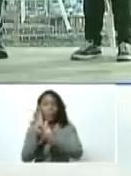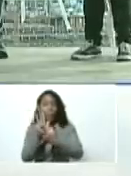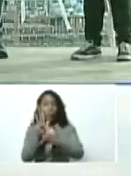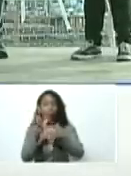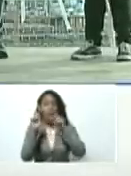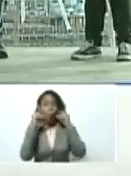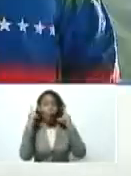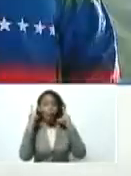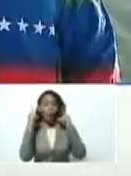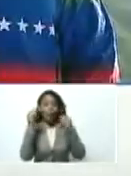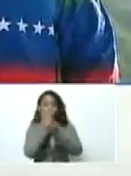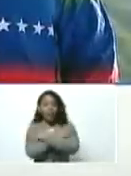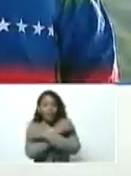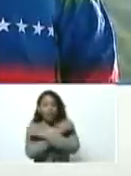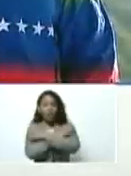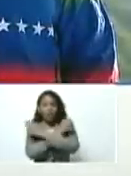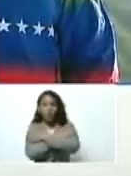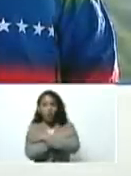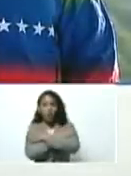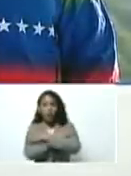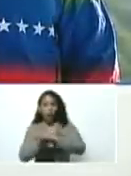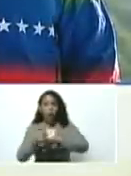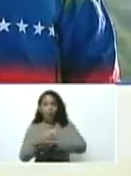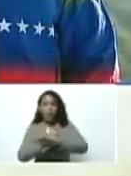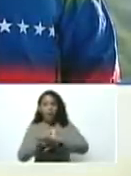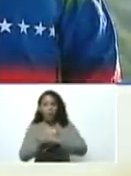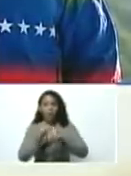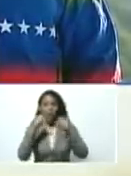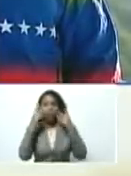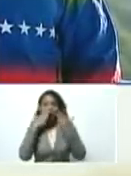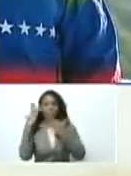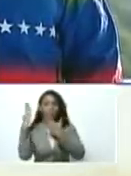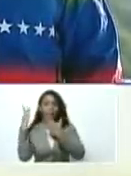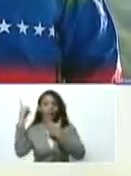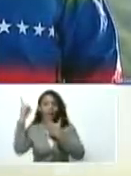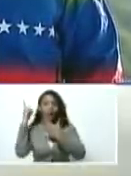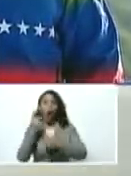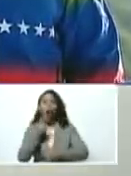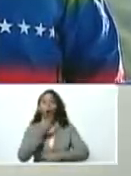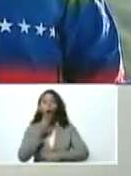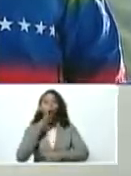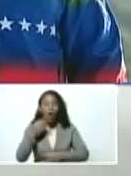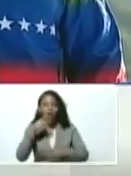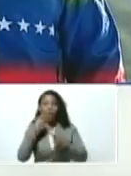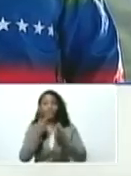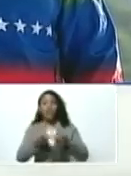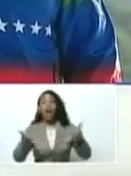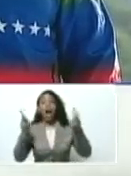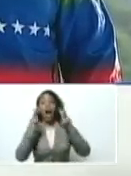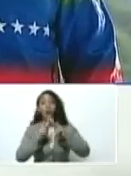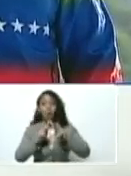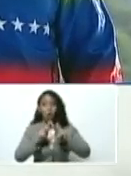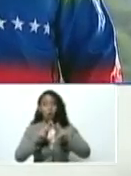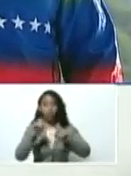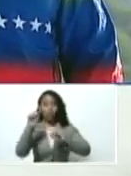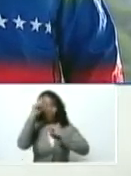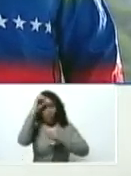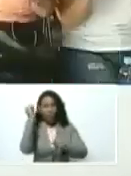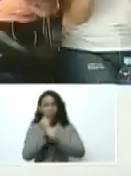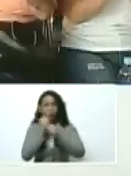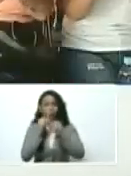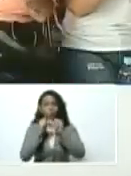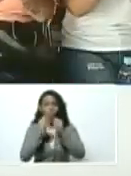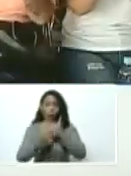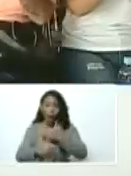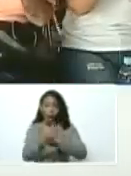Guaira. Te felicito, Terán, muchacho, joven, valiente, trabajador, tricolor. Sigue para adelante,